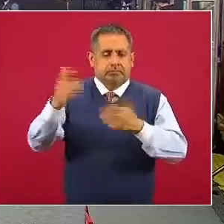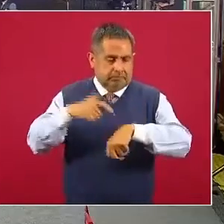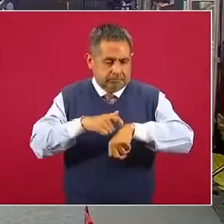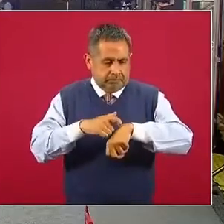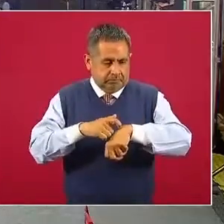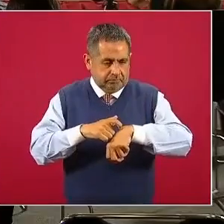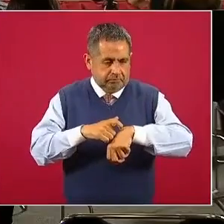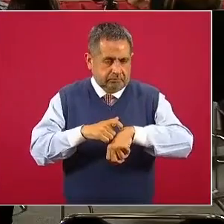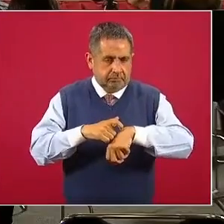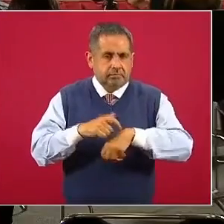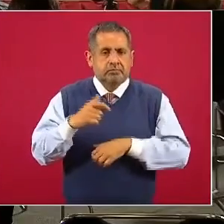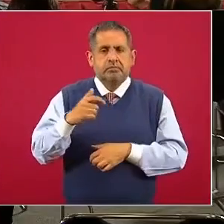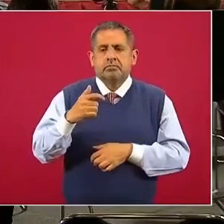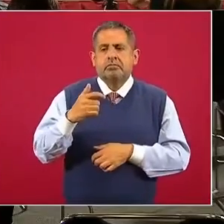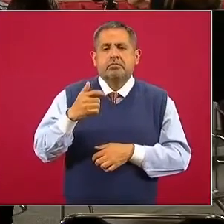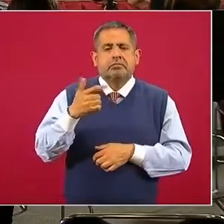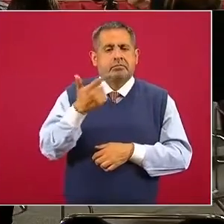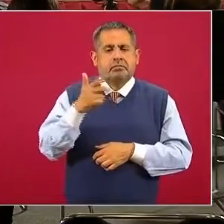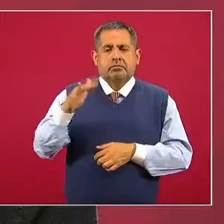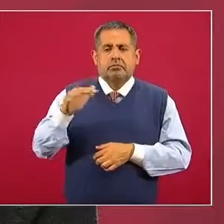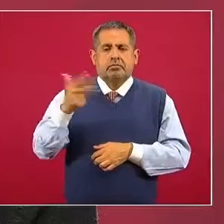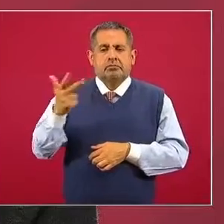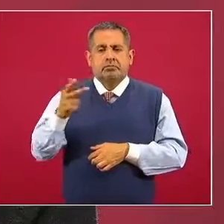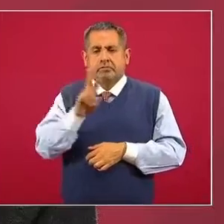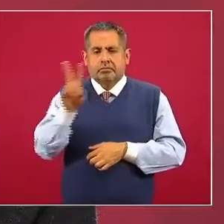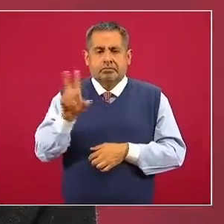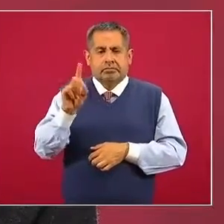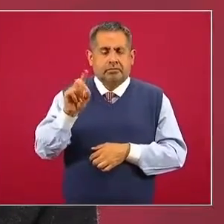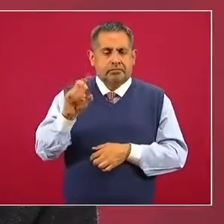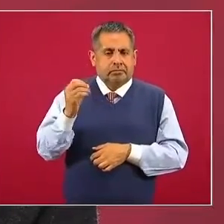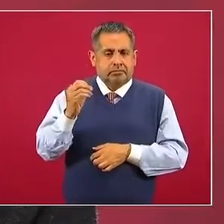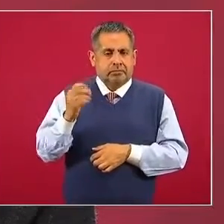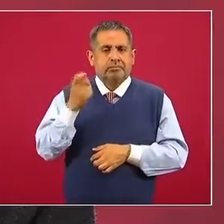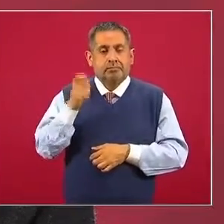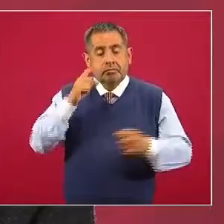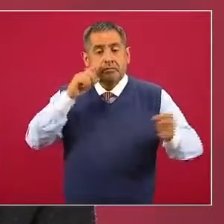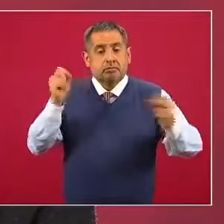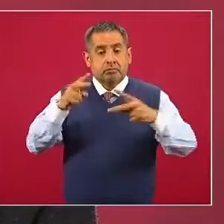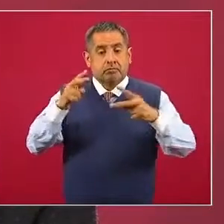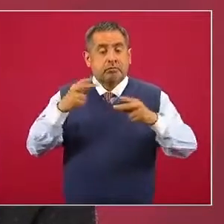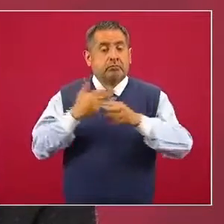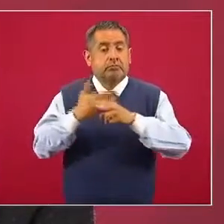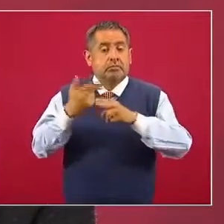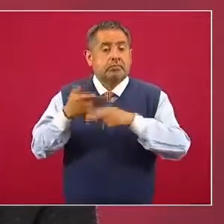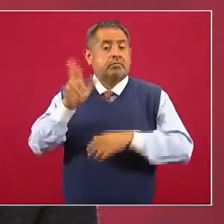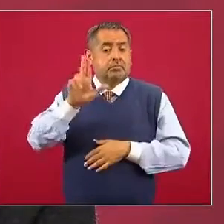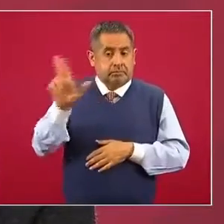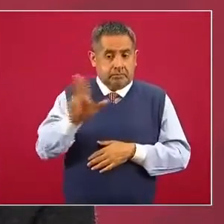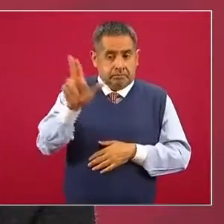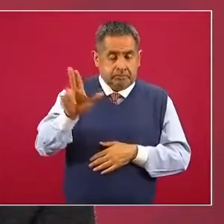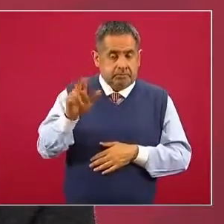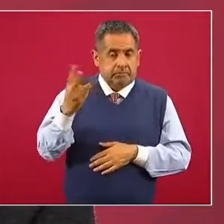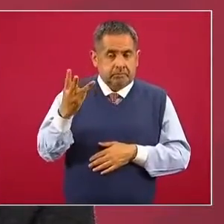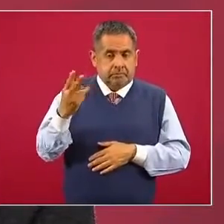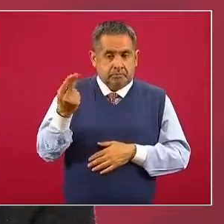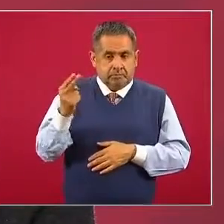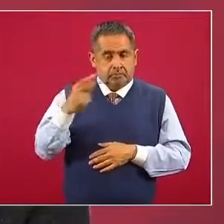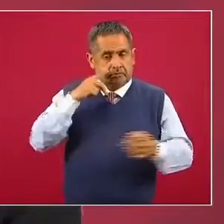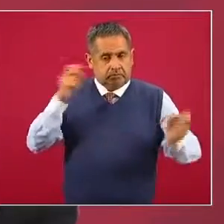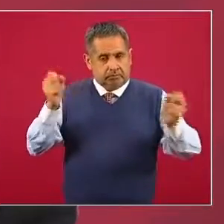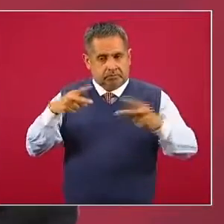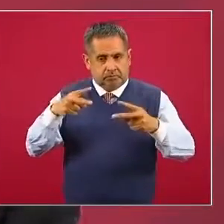las 19:58 de este viernes 30 de octubre, y nos vemos entonces el martes 3 de